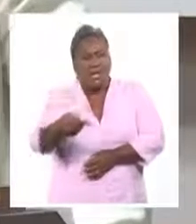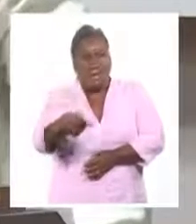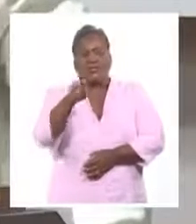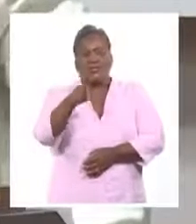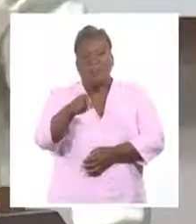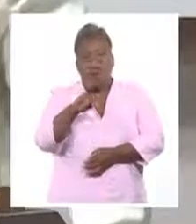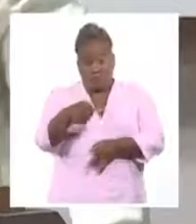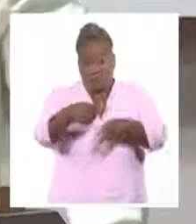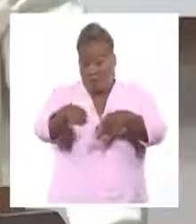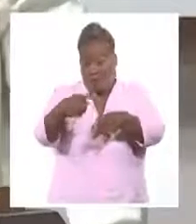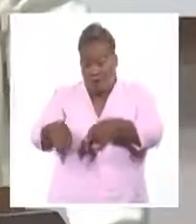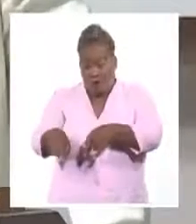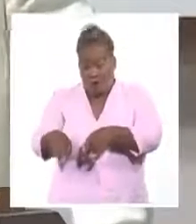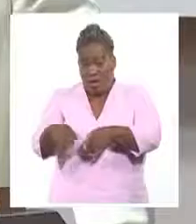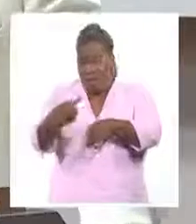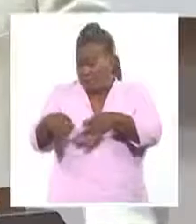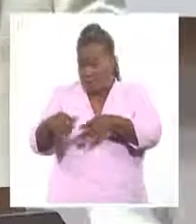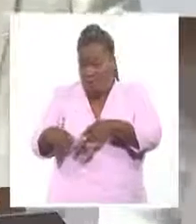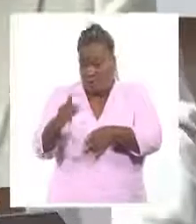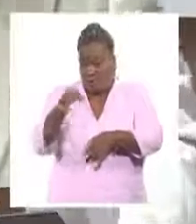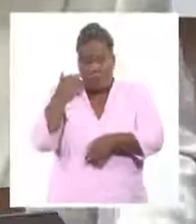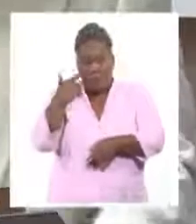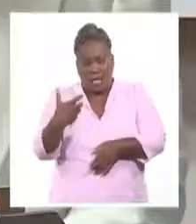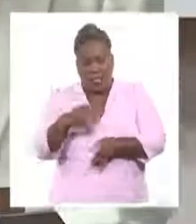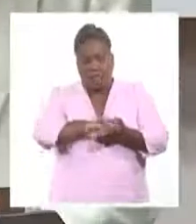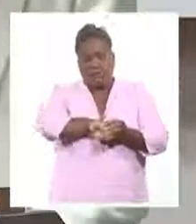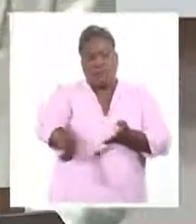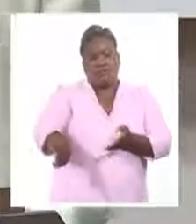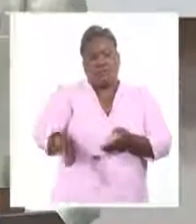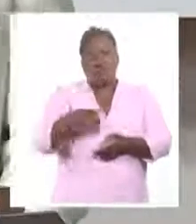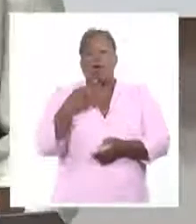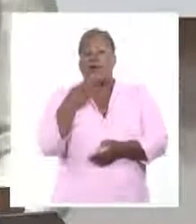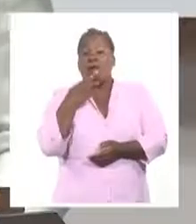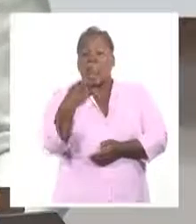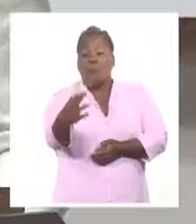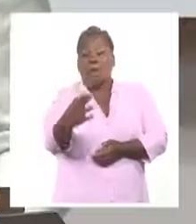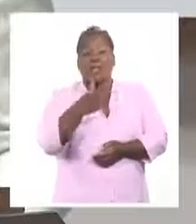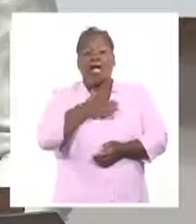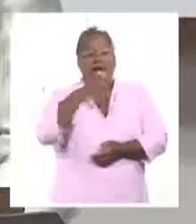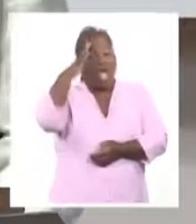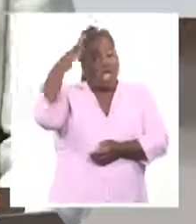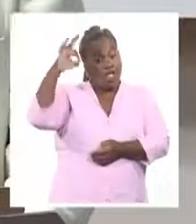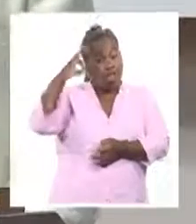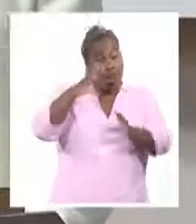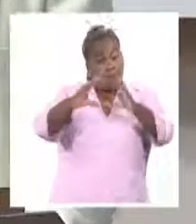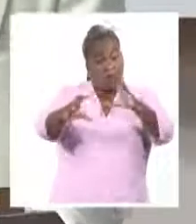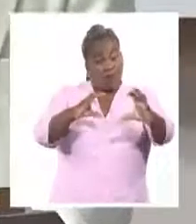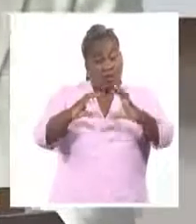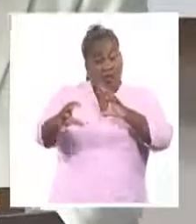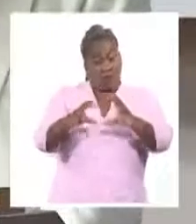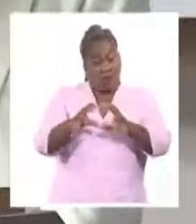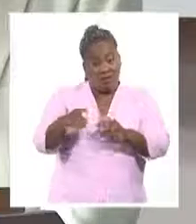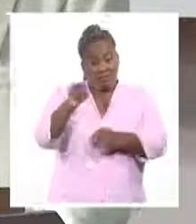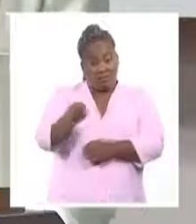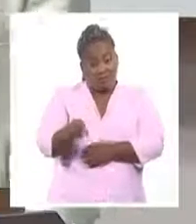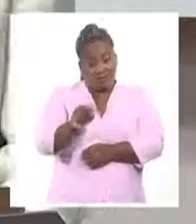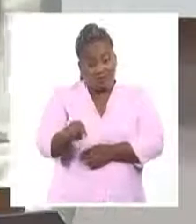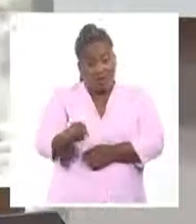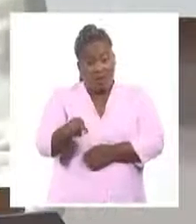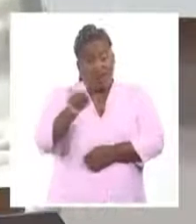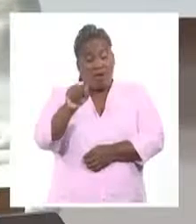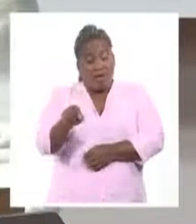carencias materiales pesarán menos. Pero nuestras respuestas ideológicas o comunicacionales que transitan por estos